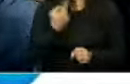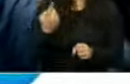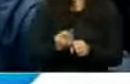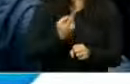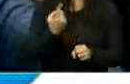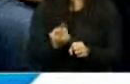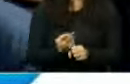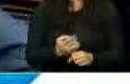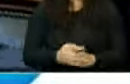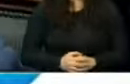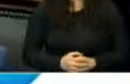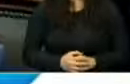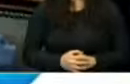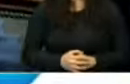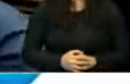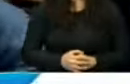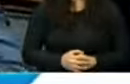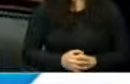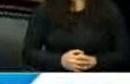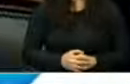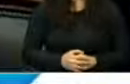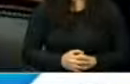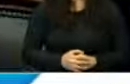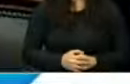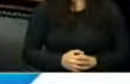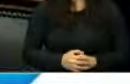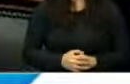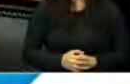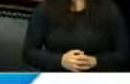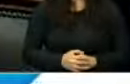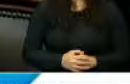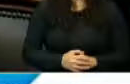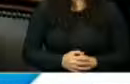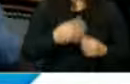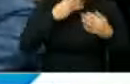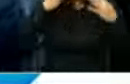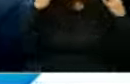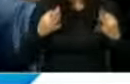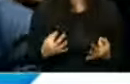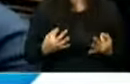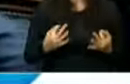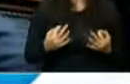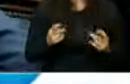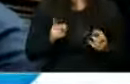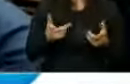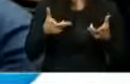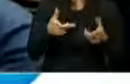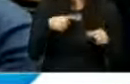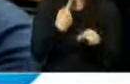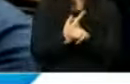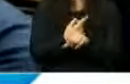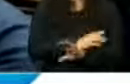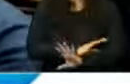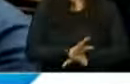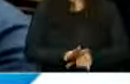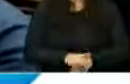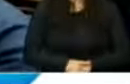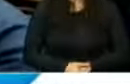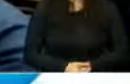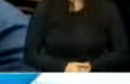llevando. Hay muchas banderas también hoy desplegadas. Muchos docentes que si bien están un poquito más lejos en la vereda de enfrente,